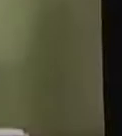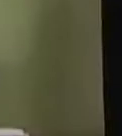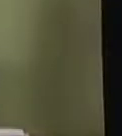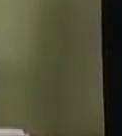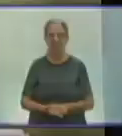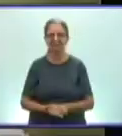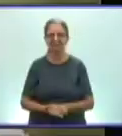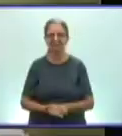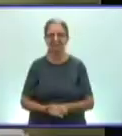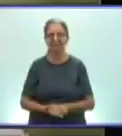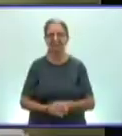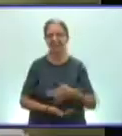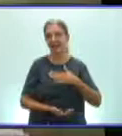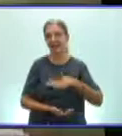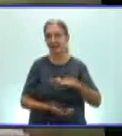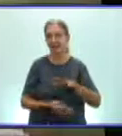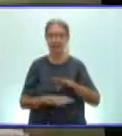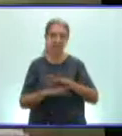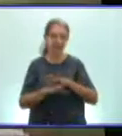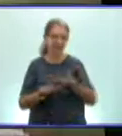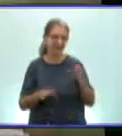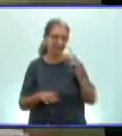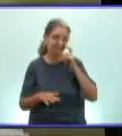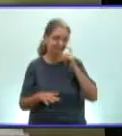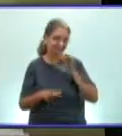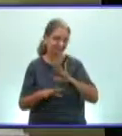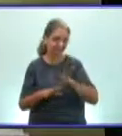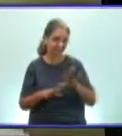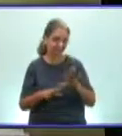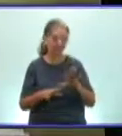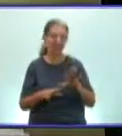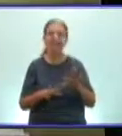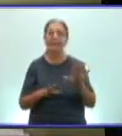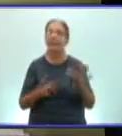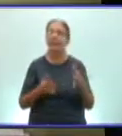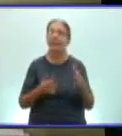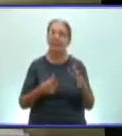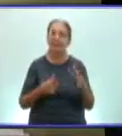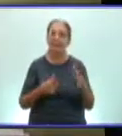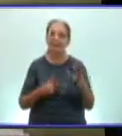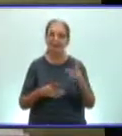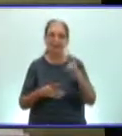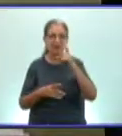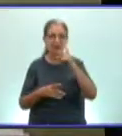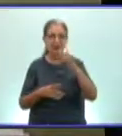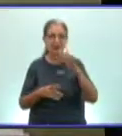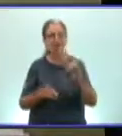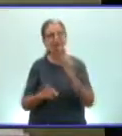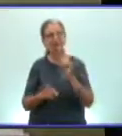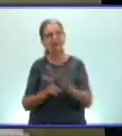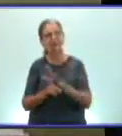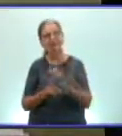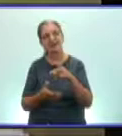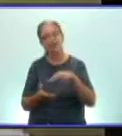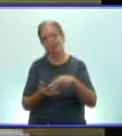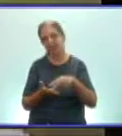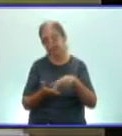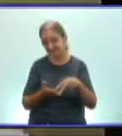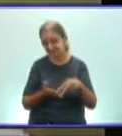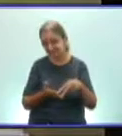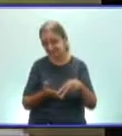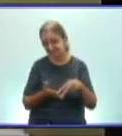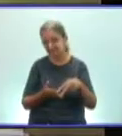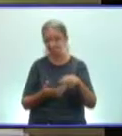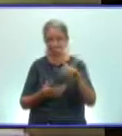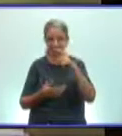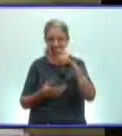Espero que hayas podido determinar el promedio de la edad en que comienzan a caminar estos niños.